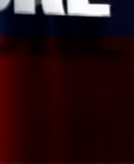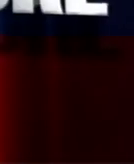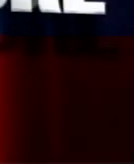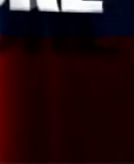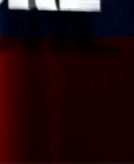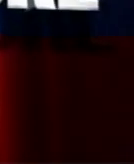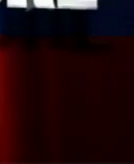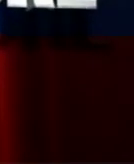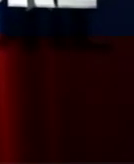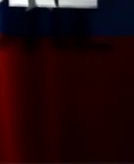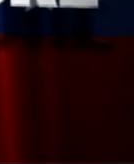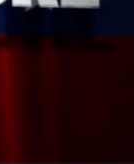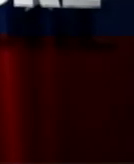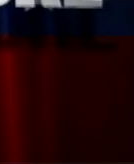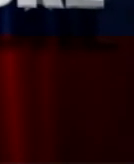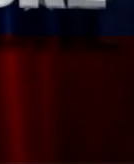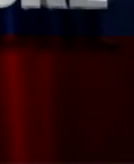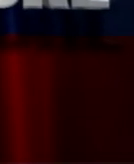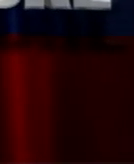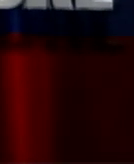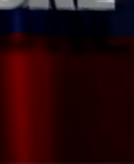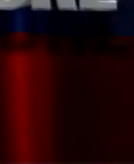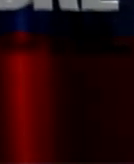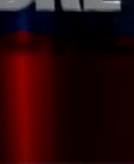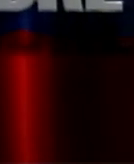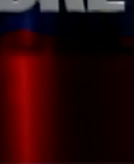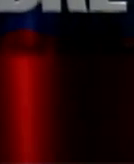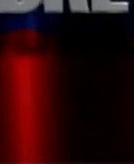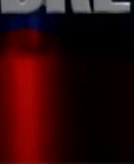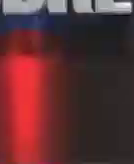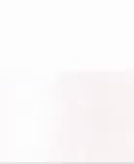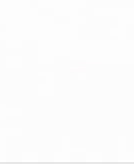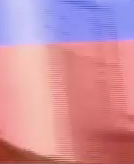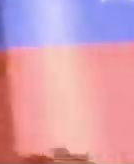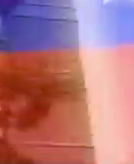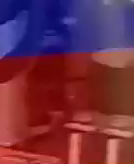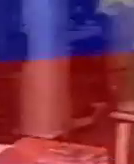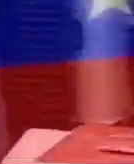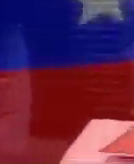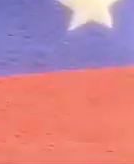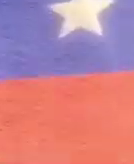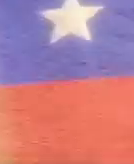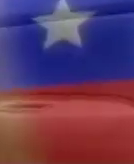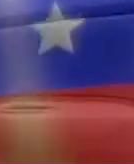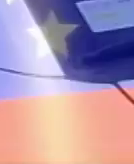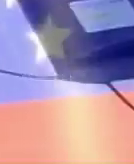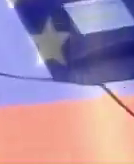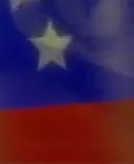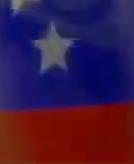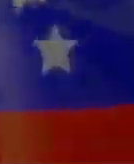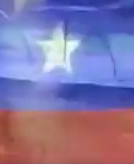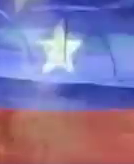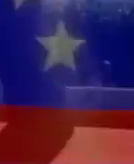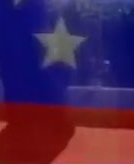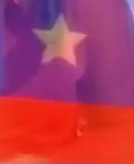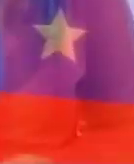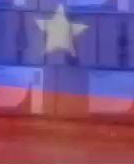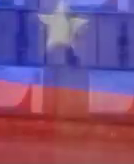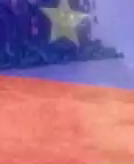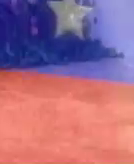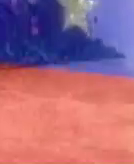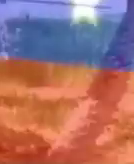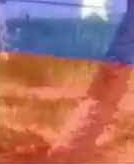Domingo 15 de octubre. Haremos historia nuevamente y Noticiero Venevisión estará allí con los